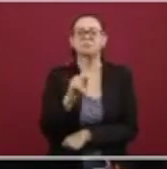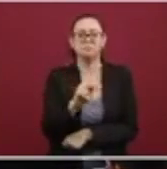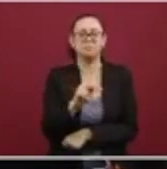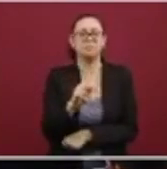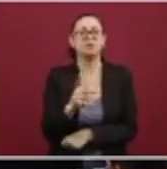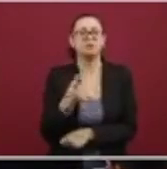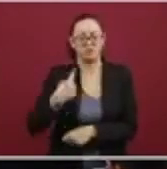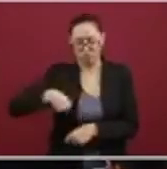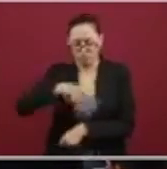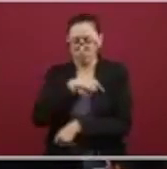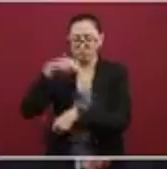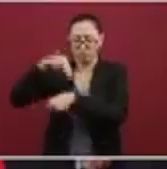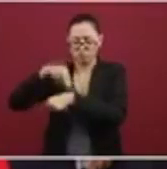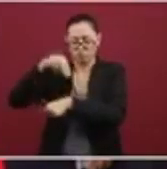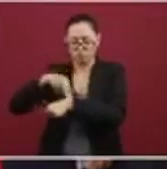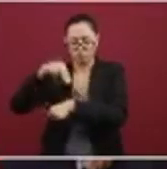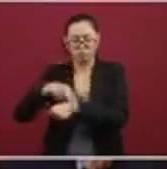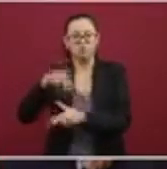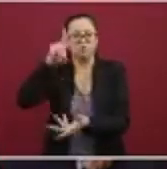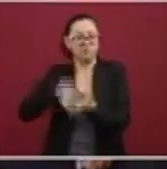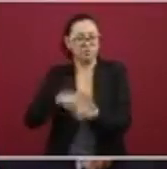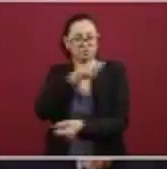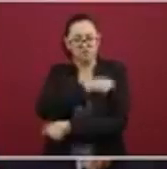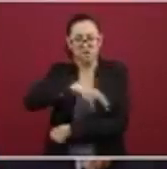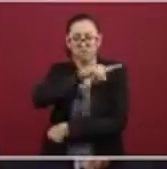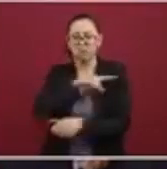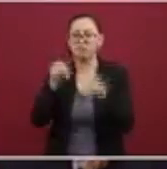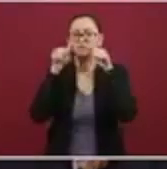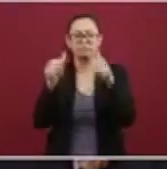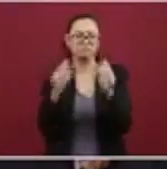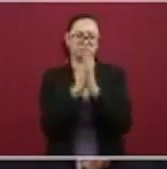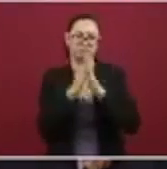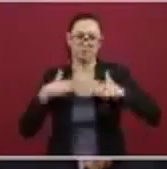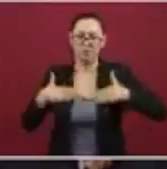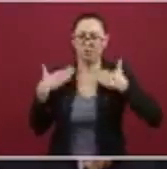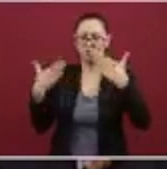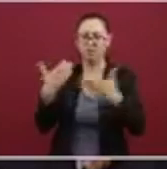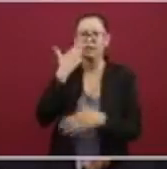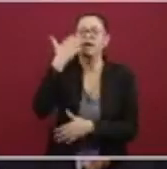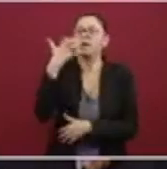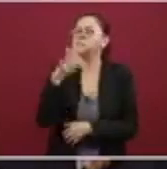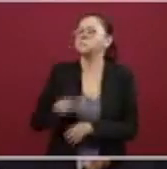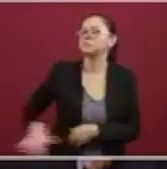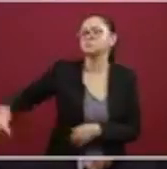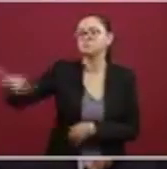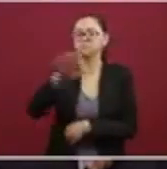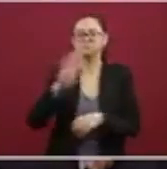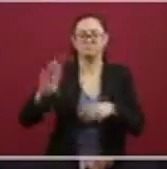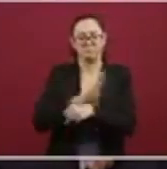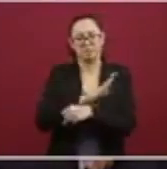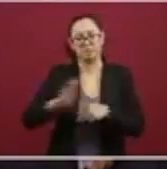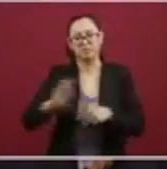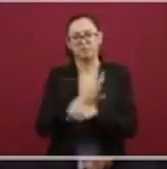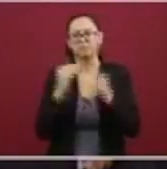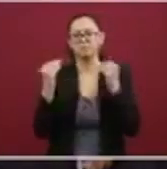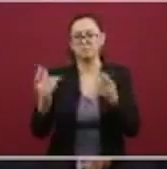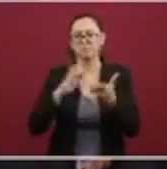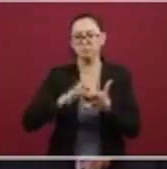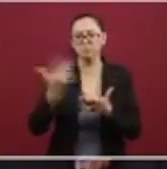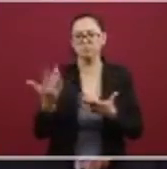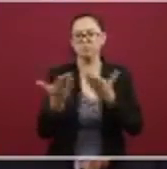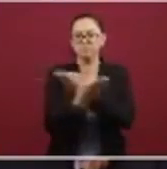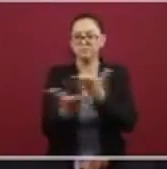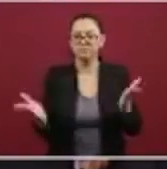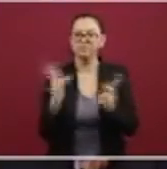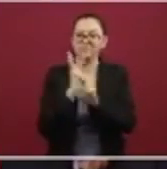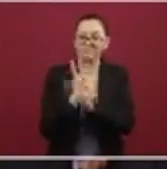los médicos, todos los que estamos en el área de la salud, lo único que queremos es el bienestar de nuestro país. Muchísimas gracias por estar aquí, por tenernos